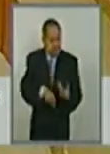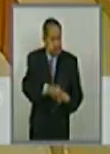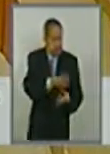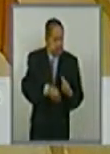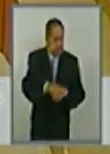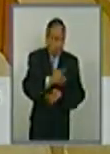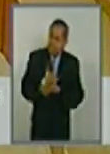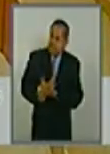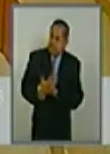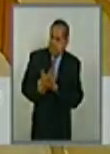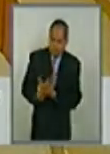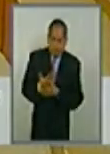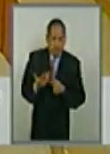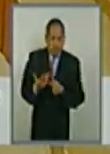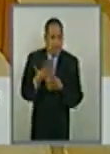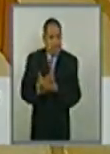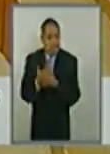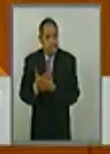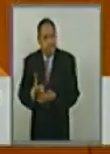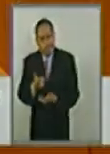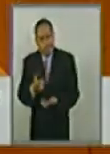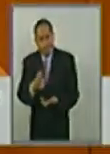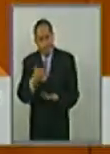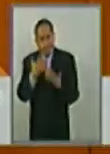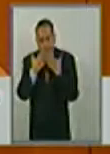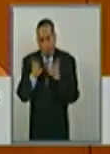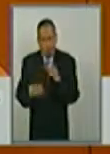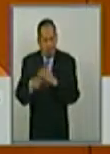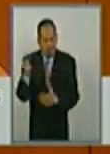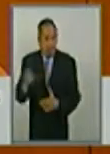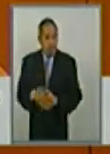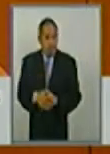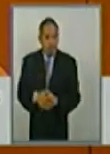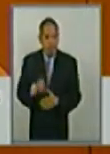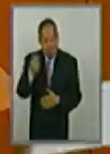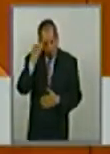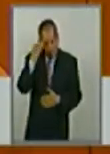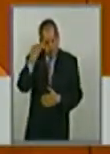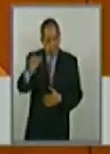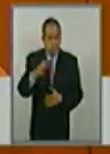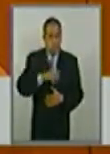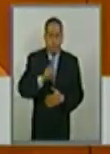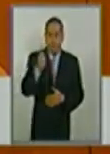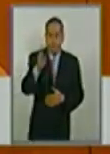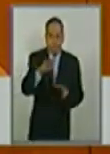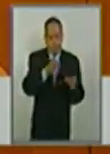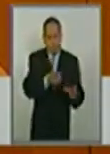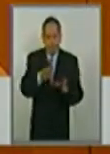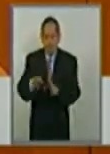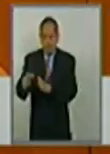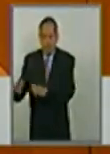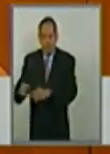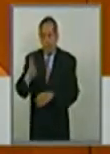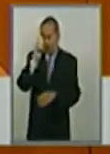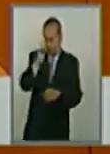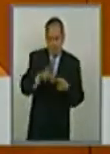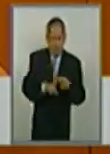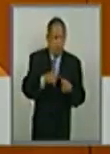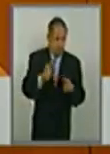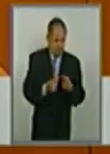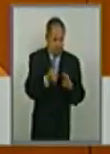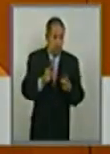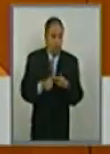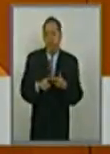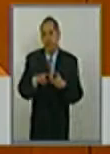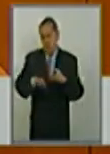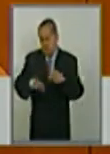nuestras especies que habitan en los mares mexicanos. Durante el año se dan tres tipos de veda: la permanente, la fija y